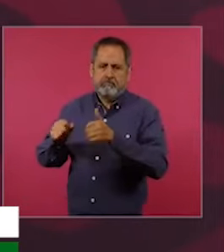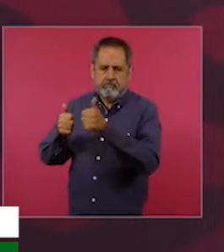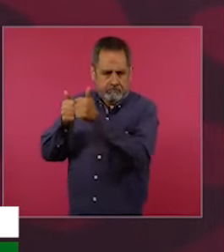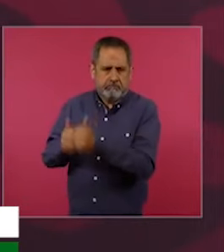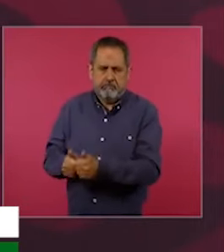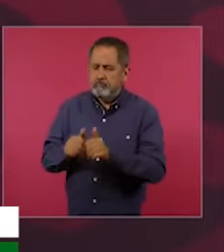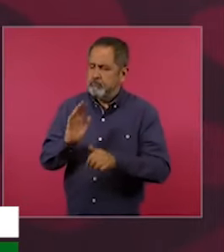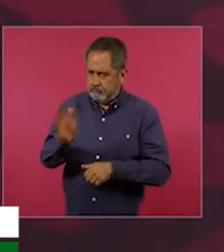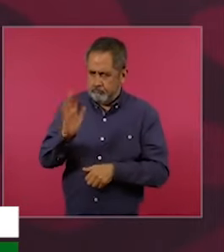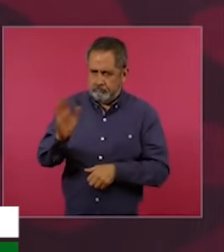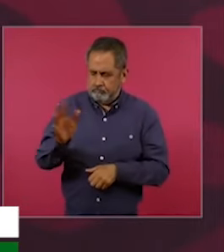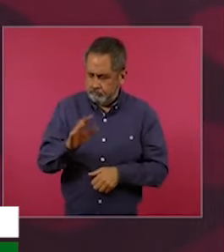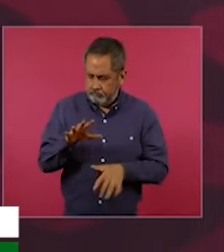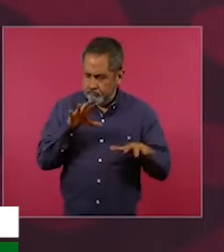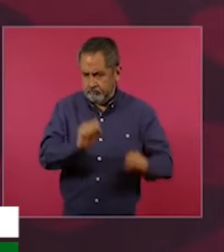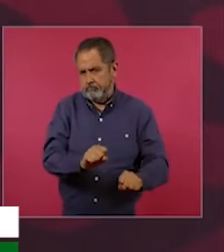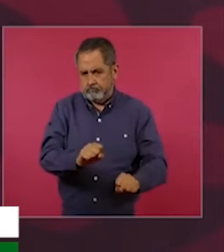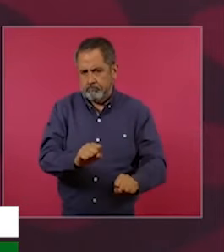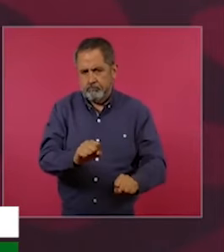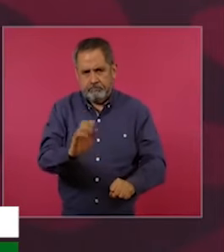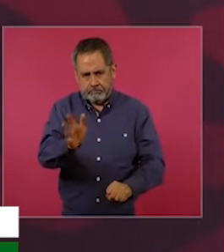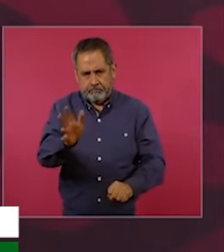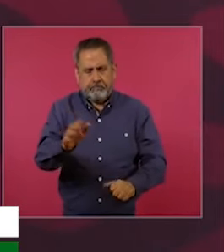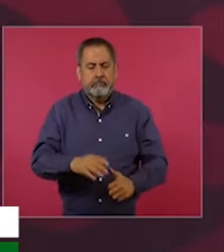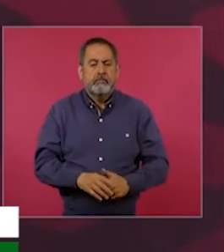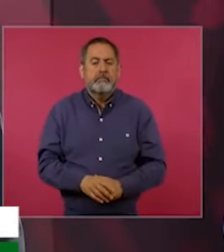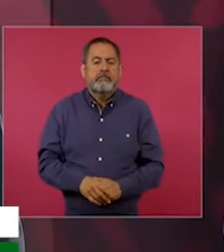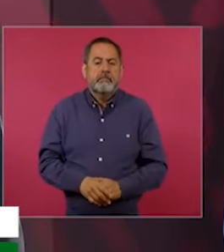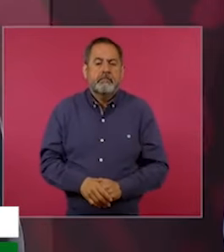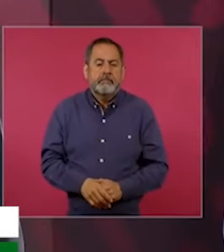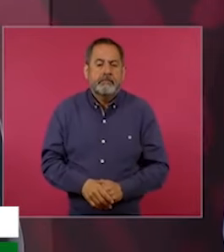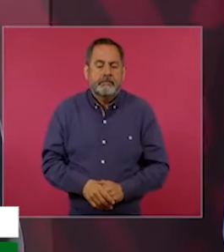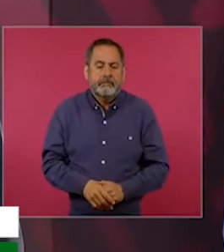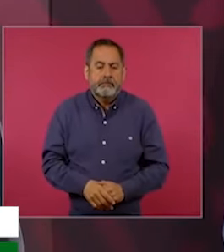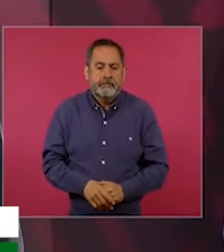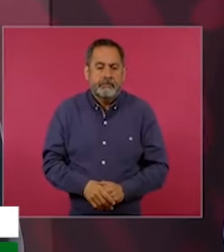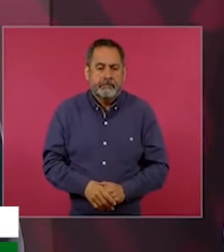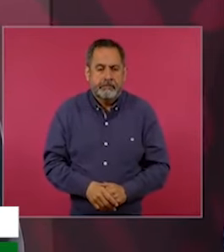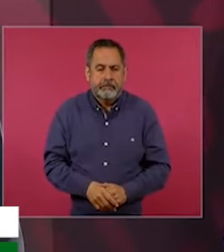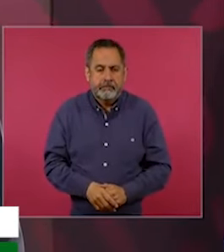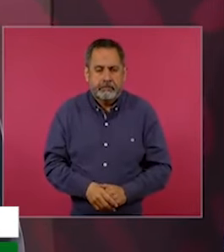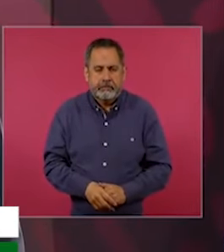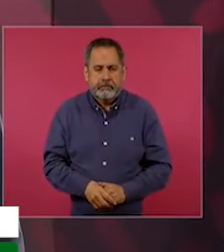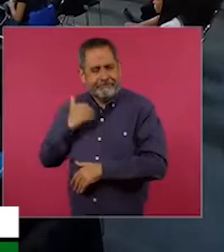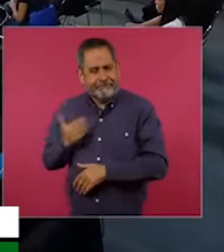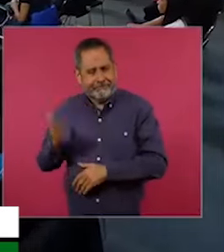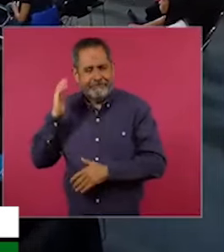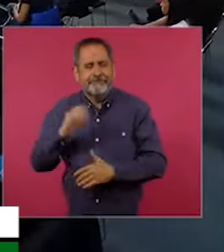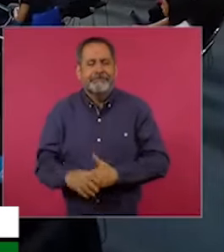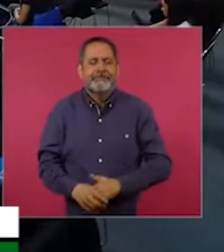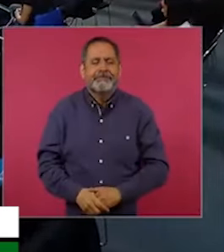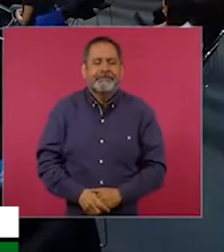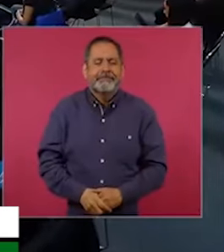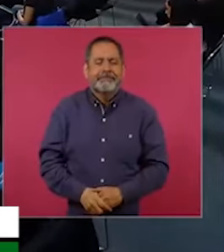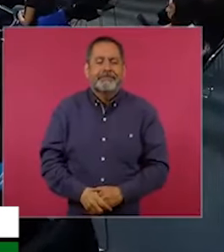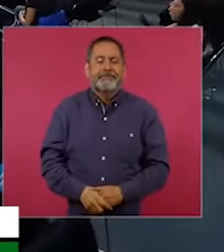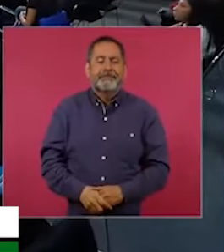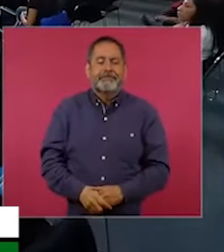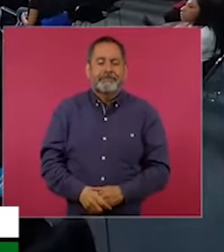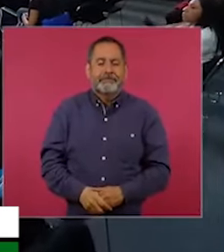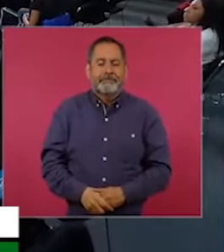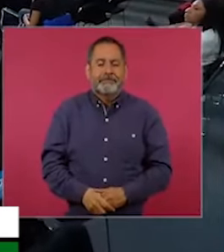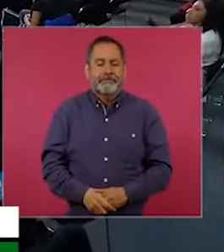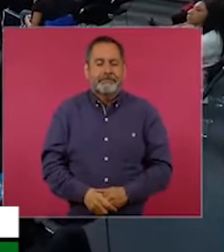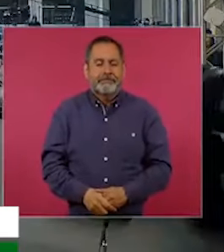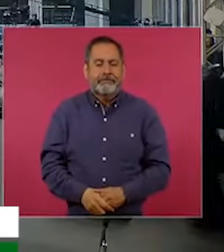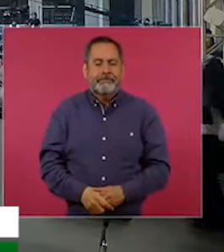Tras la masacre que se registró en Guanajuato el pasado domingo 9 de junio, el presidente López Obrador reveló que al iniciarse las investigaciones